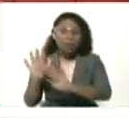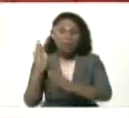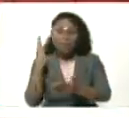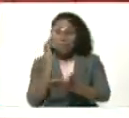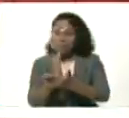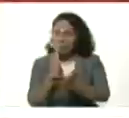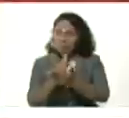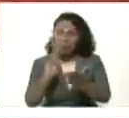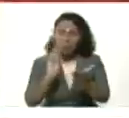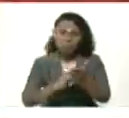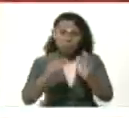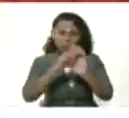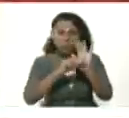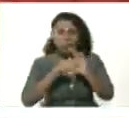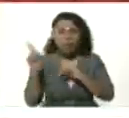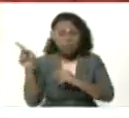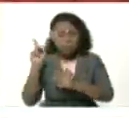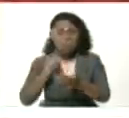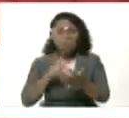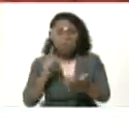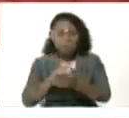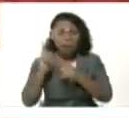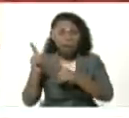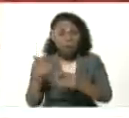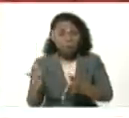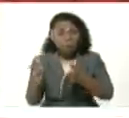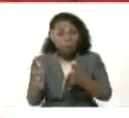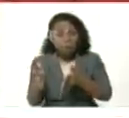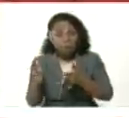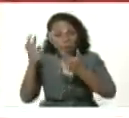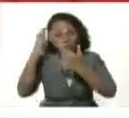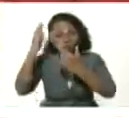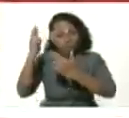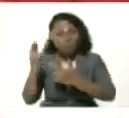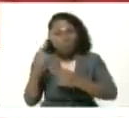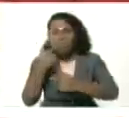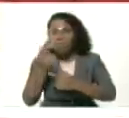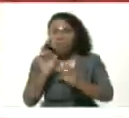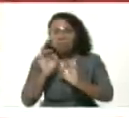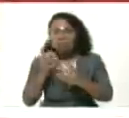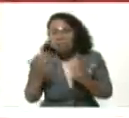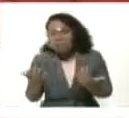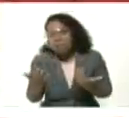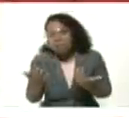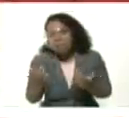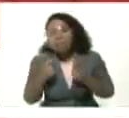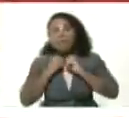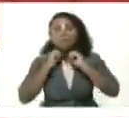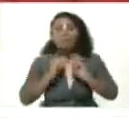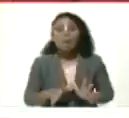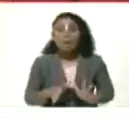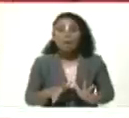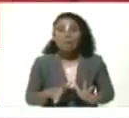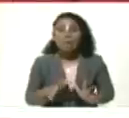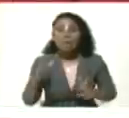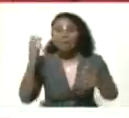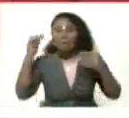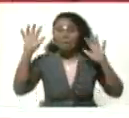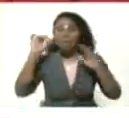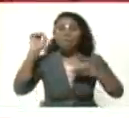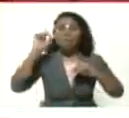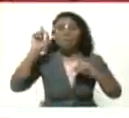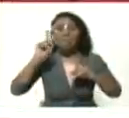siempre. Ellos participan. Cuando ellos ganan, no dicen nada. Cuando pierden, dicen que hay